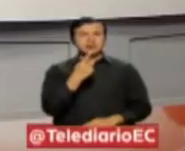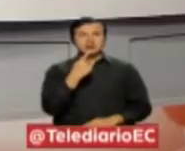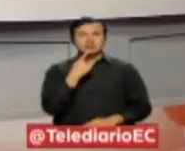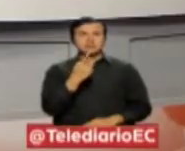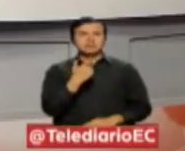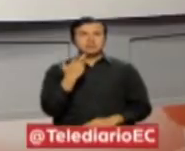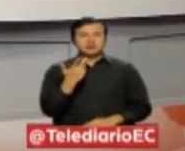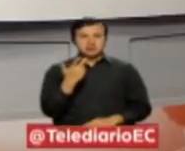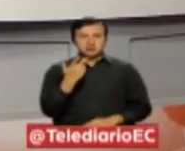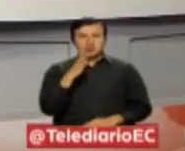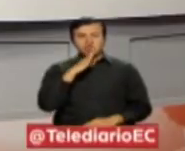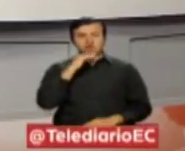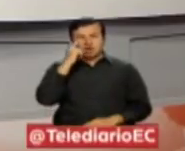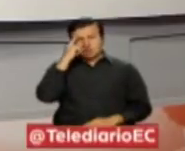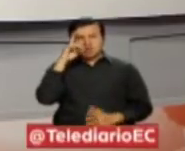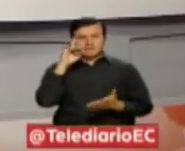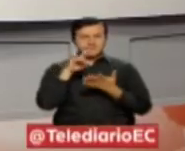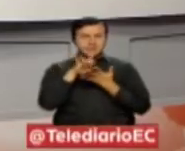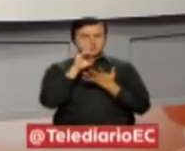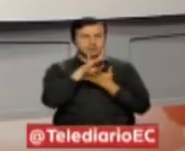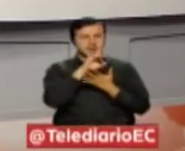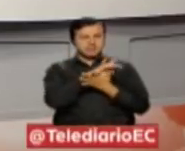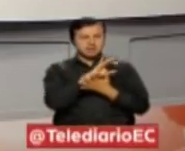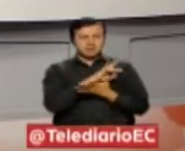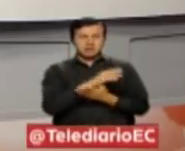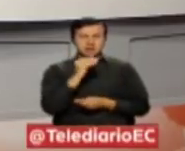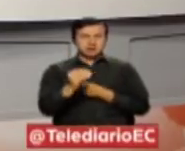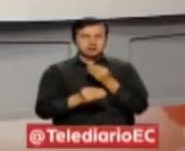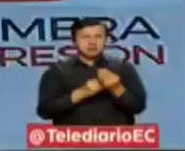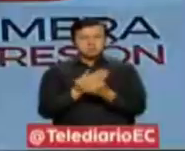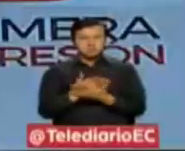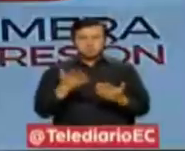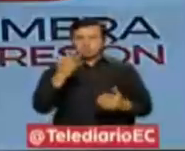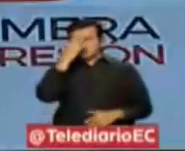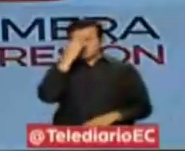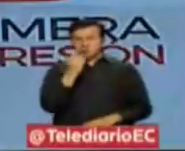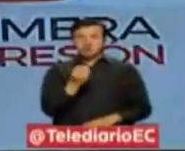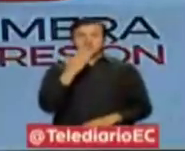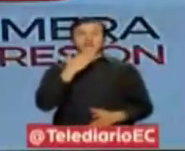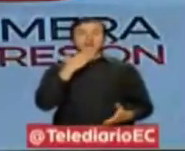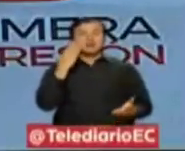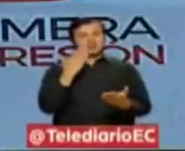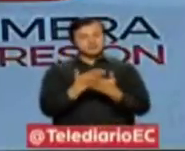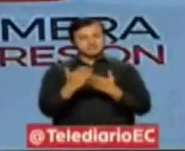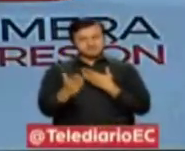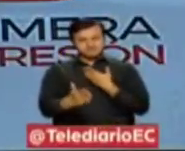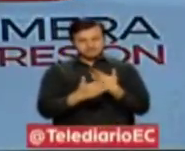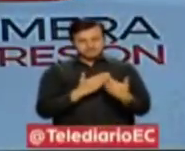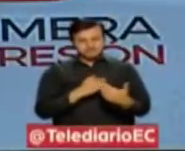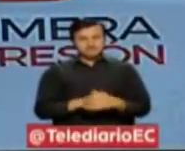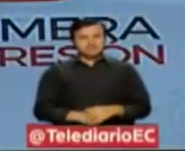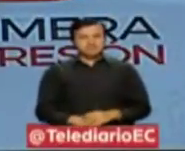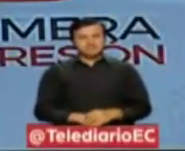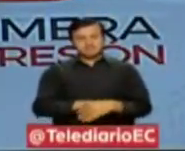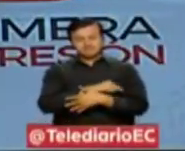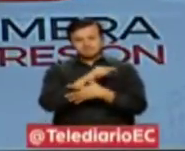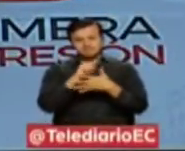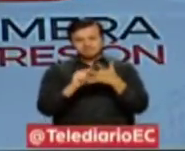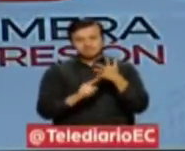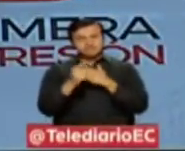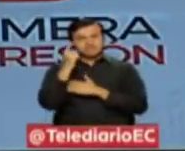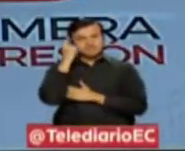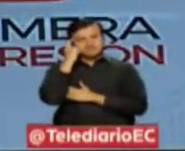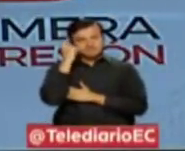cuando se dice descorreizar al gobierno? Buenos días. Buenos días, Eduardo. Gracias por la invitación. De varias cosas. Me parece